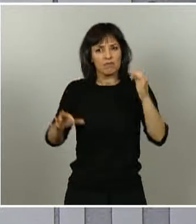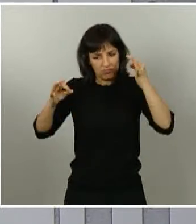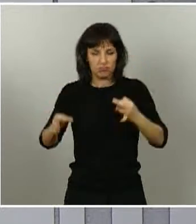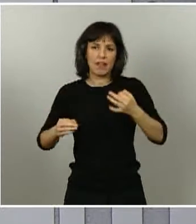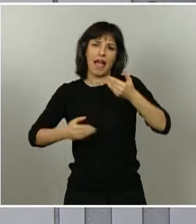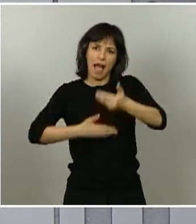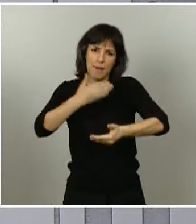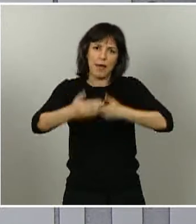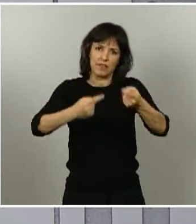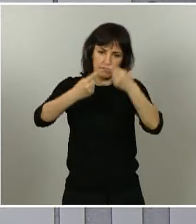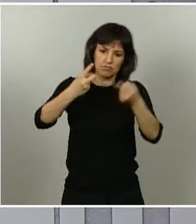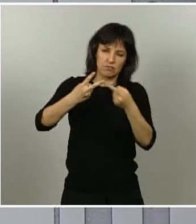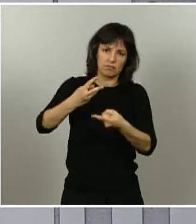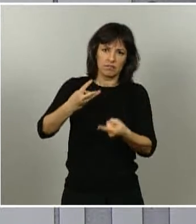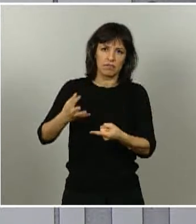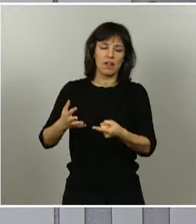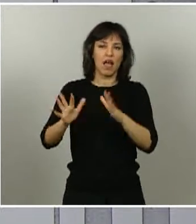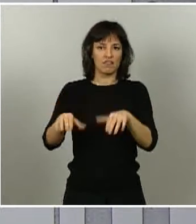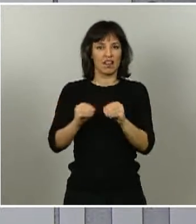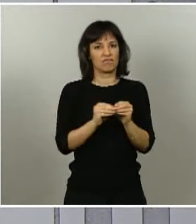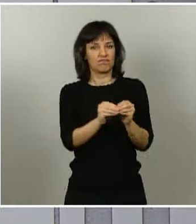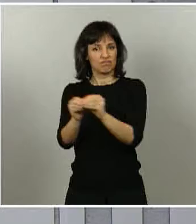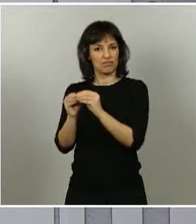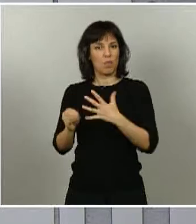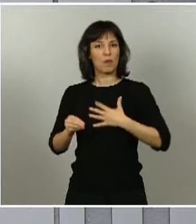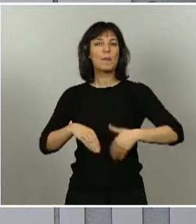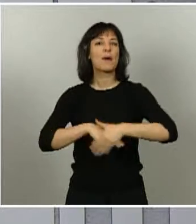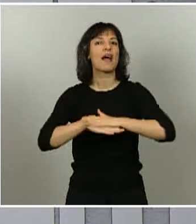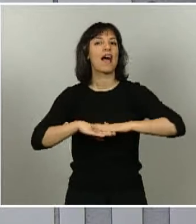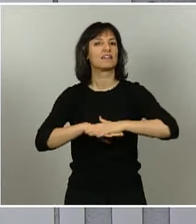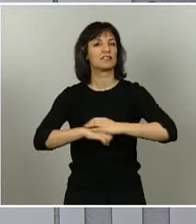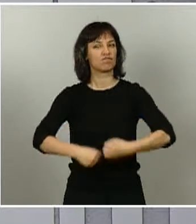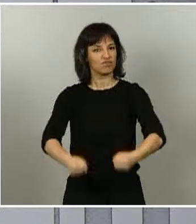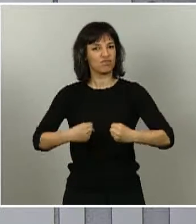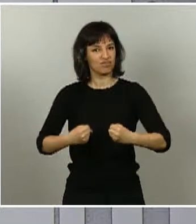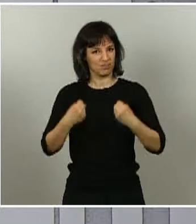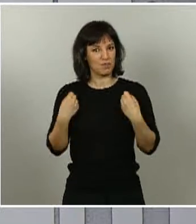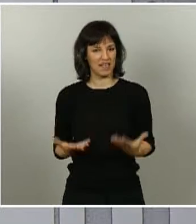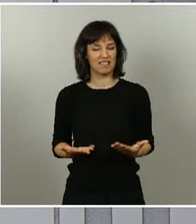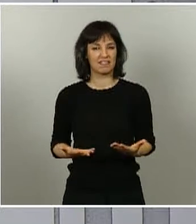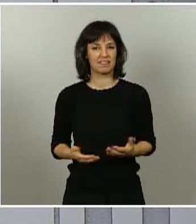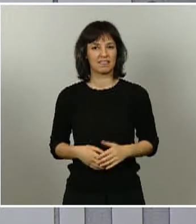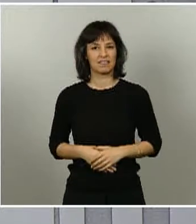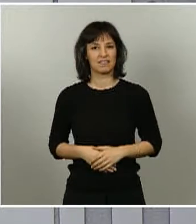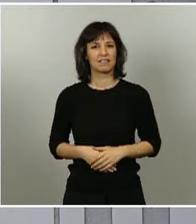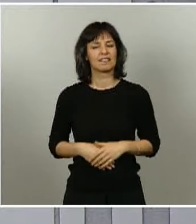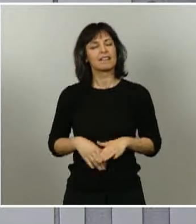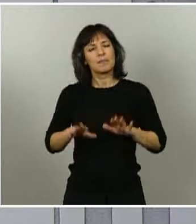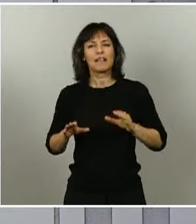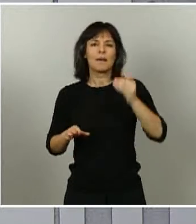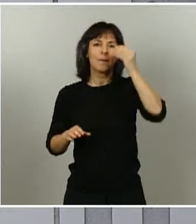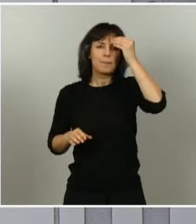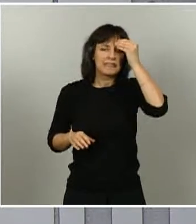permitan tener un denominador común, unos cimientos sólidos, con independencia de lo que cada uno pensamos sobre